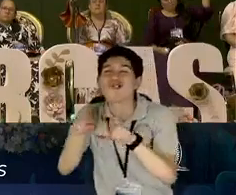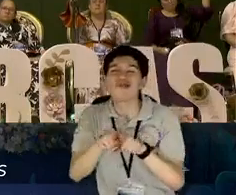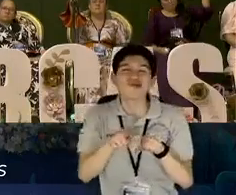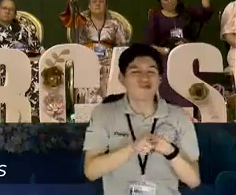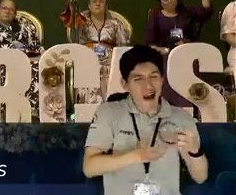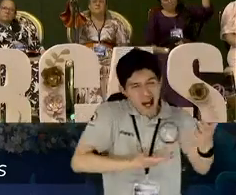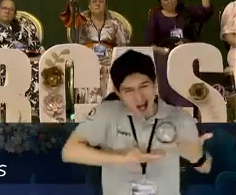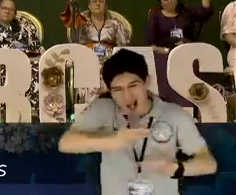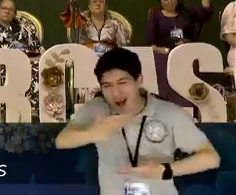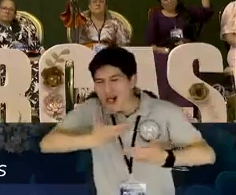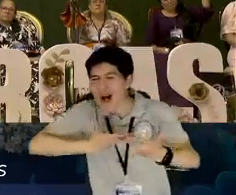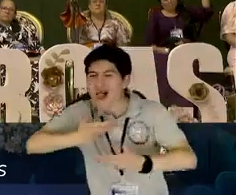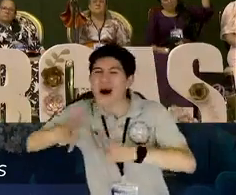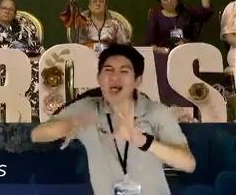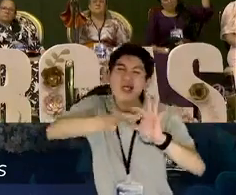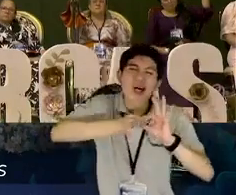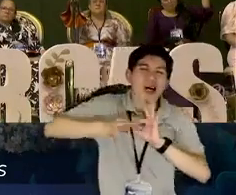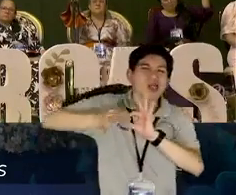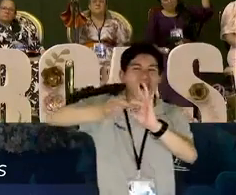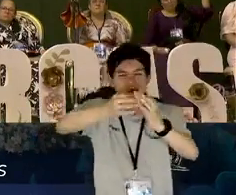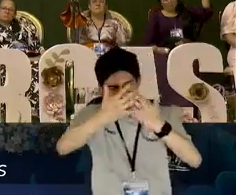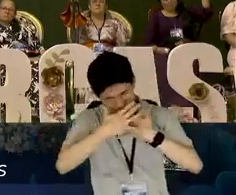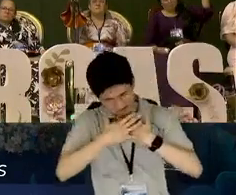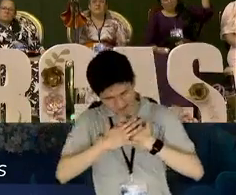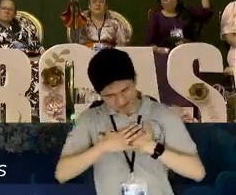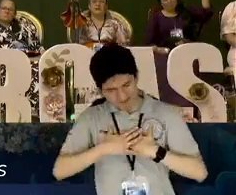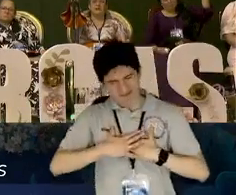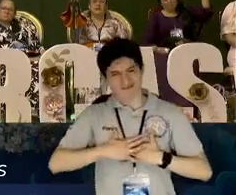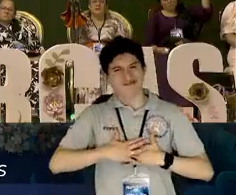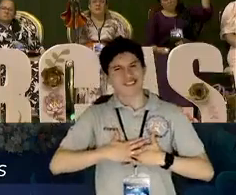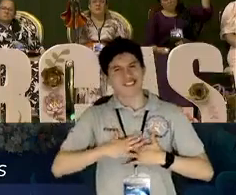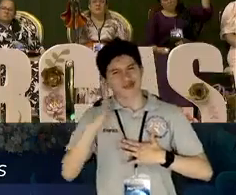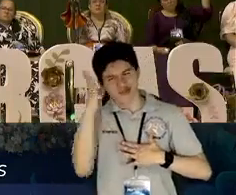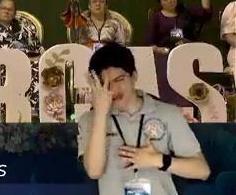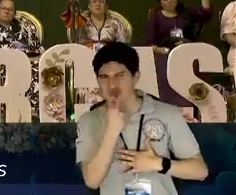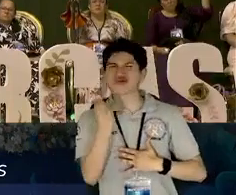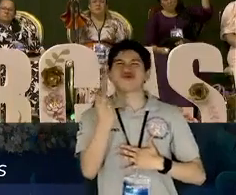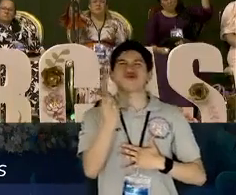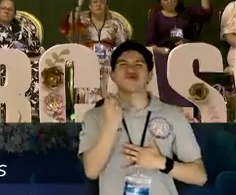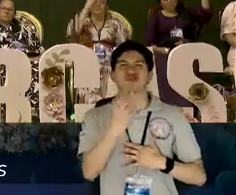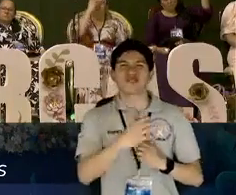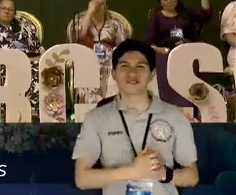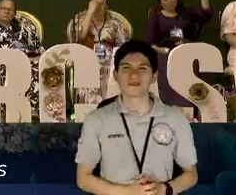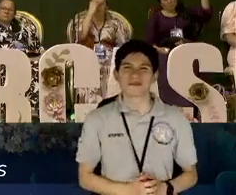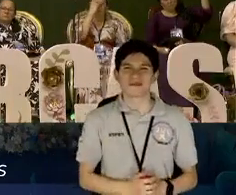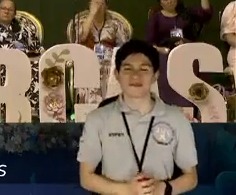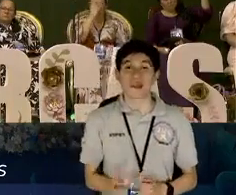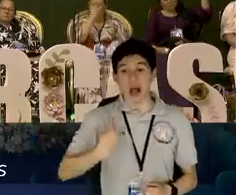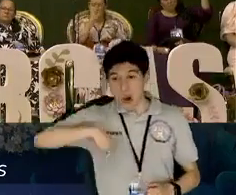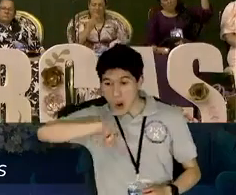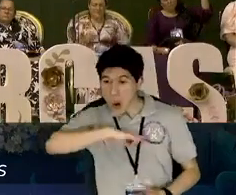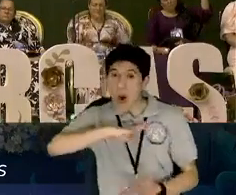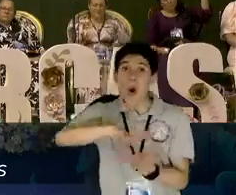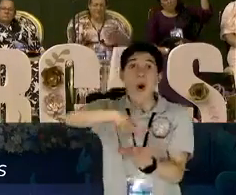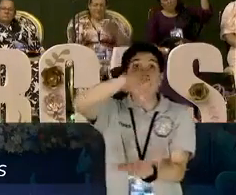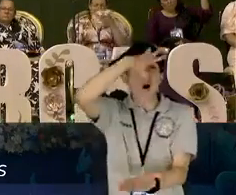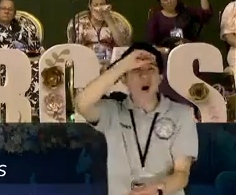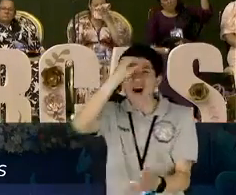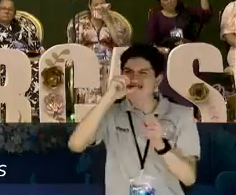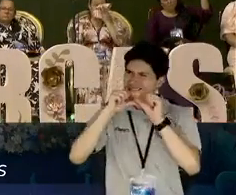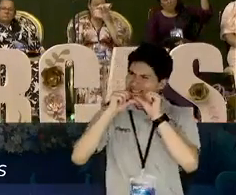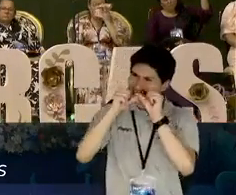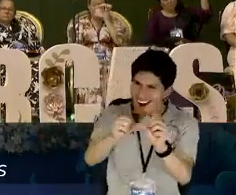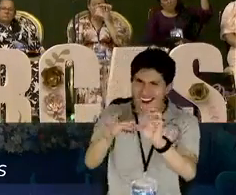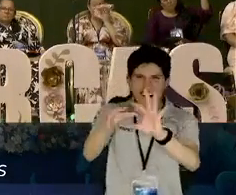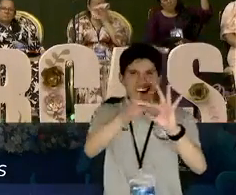hermanos juntos y en armonía. Que aprenden, que hemos aprendido a permanecer en